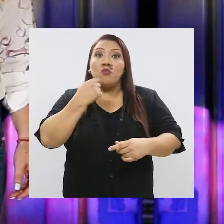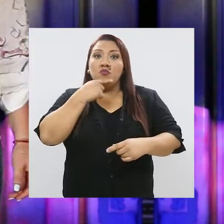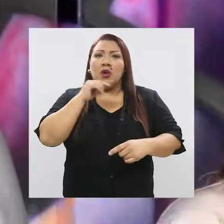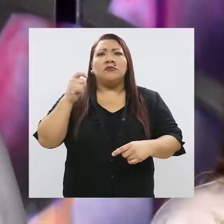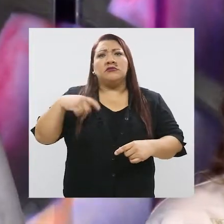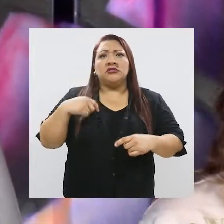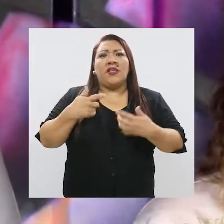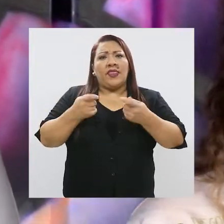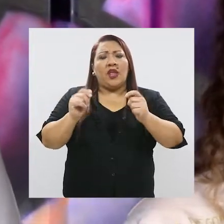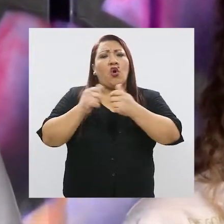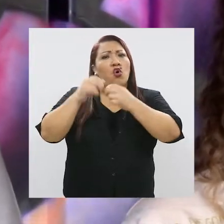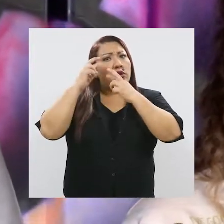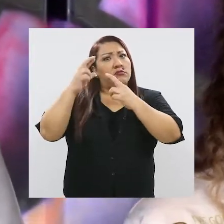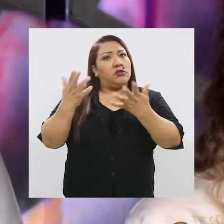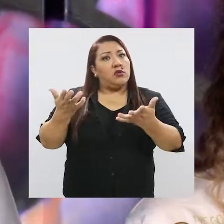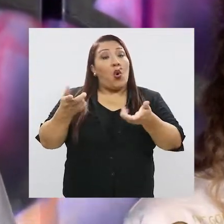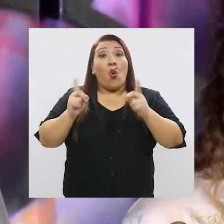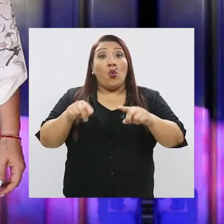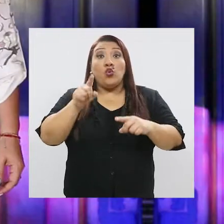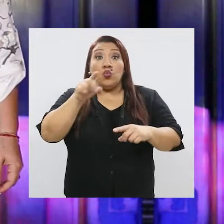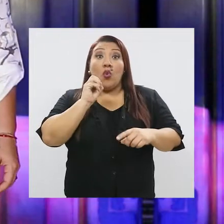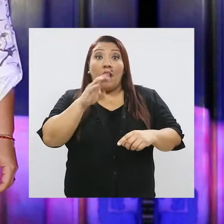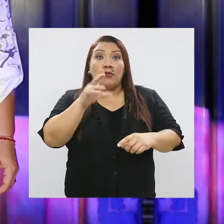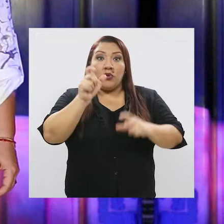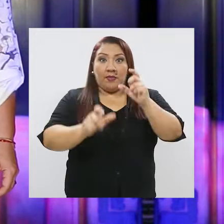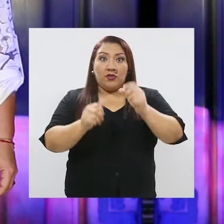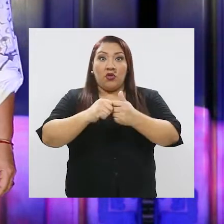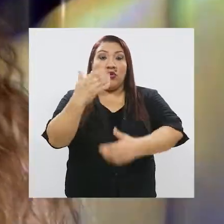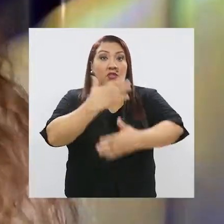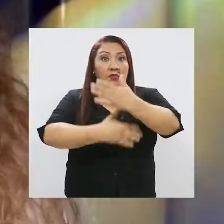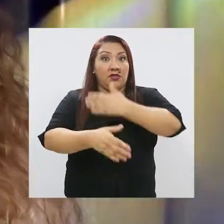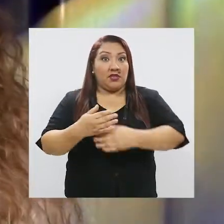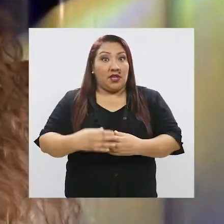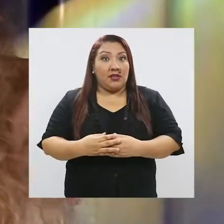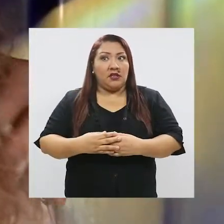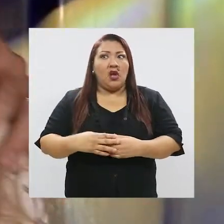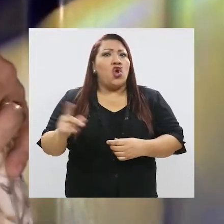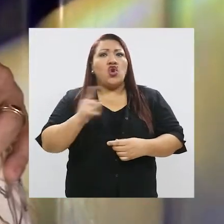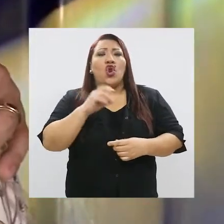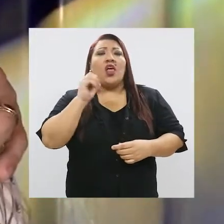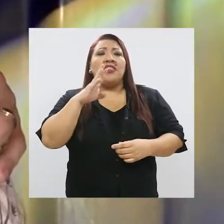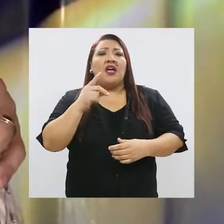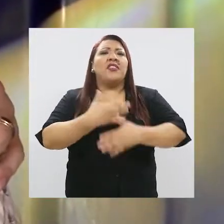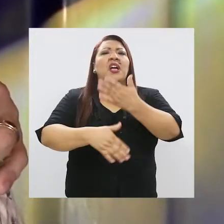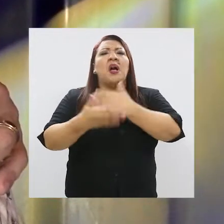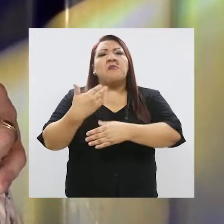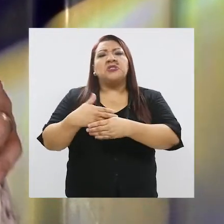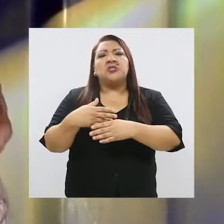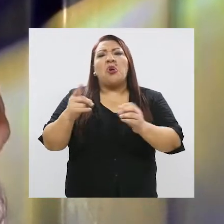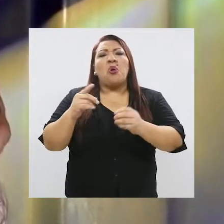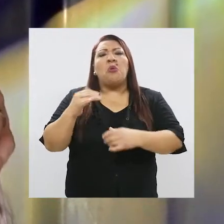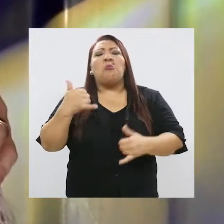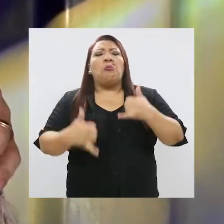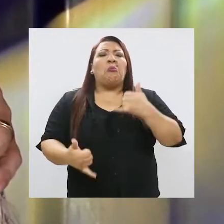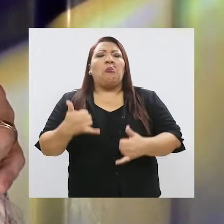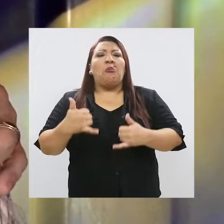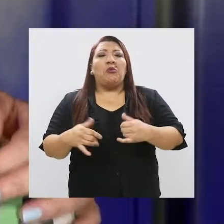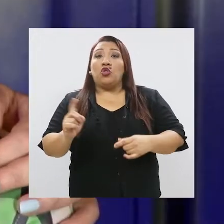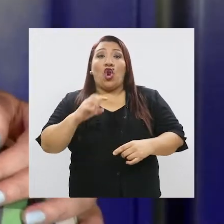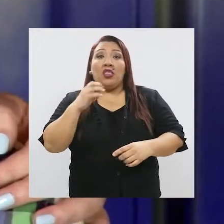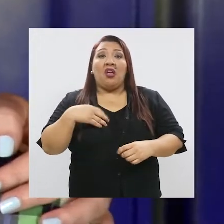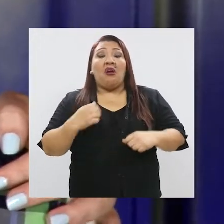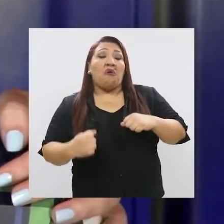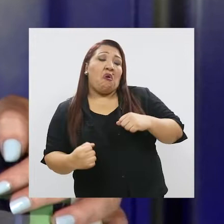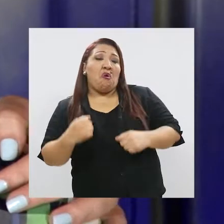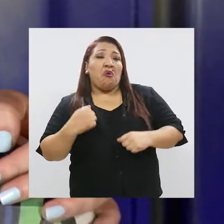Todas y todos merecemos ser tratados con respeto. Cuando te refieras a una persona con discapacidad, no le digas discapacitado o minusválido.